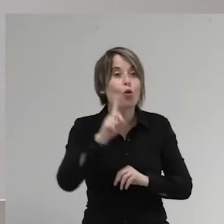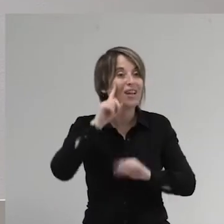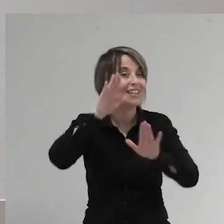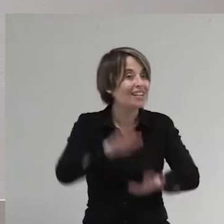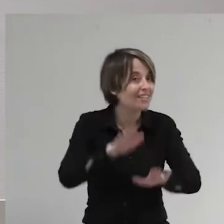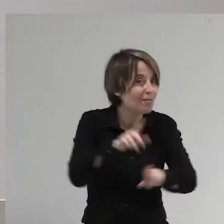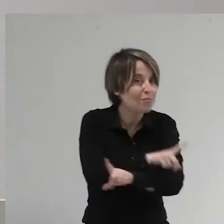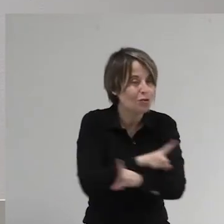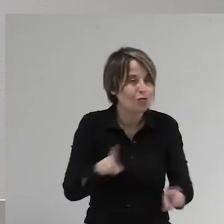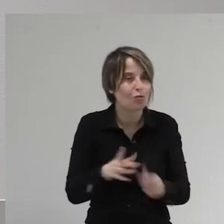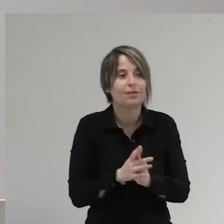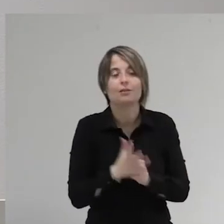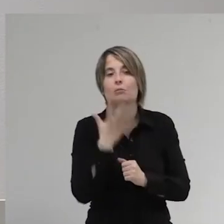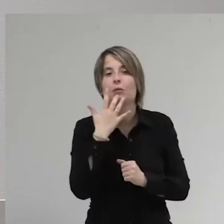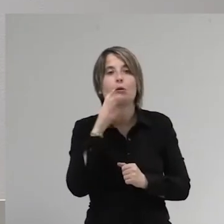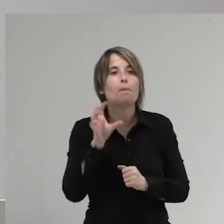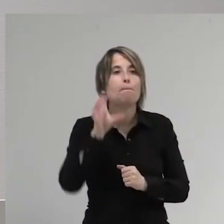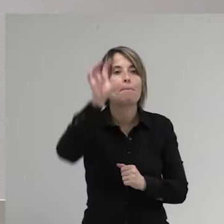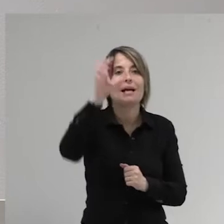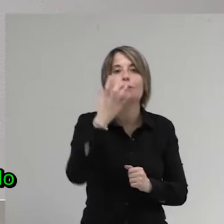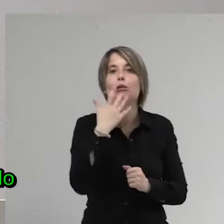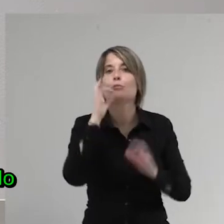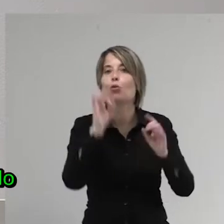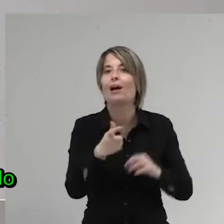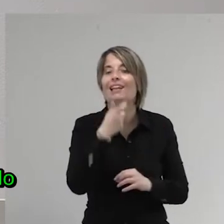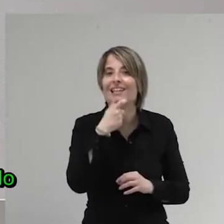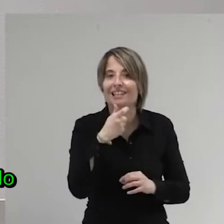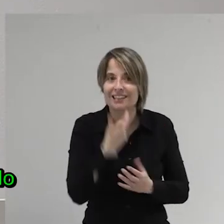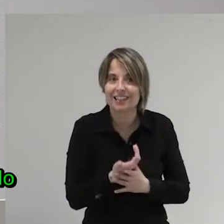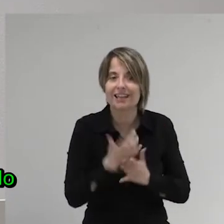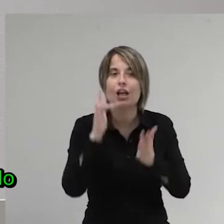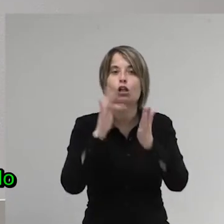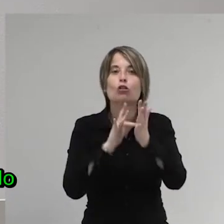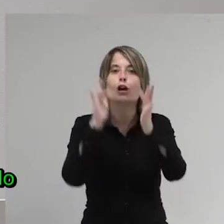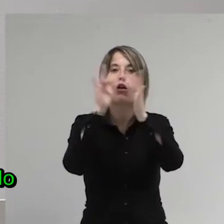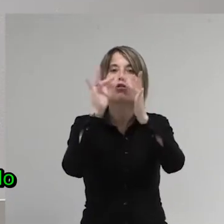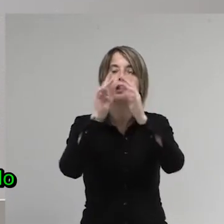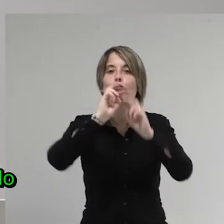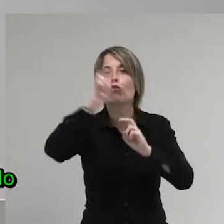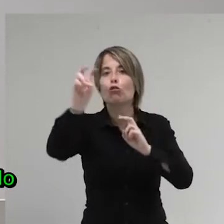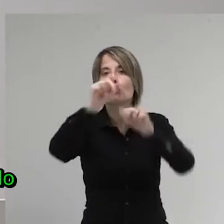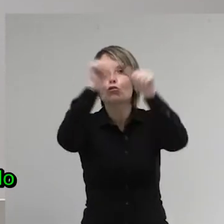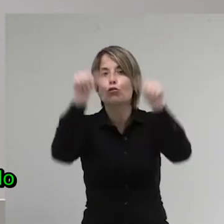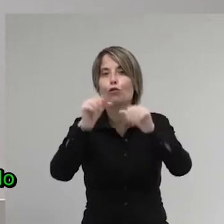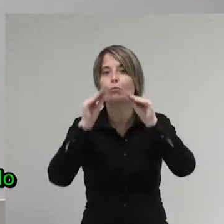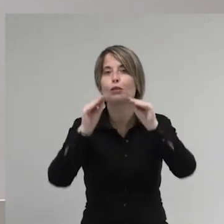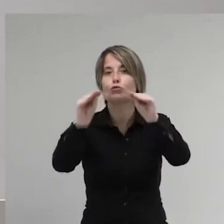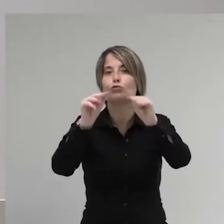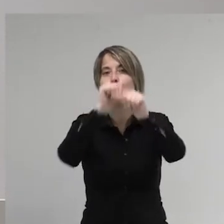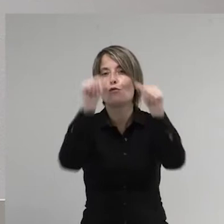que, yo qué sé, pues un país como puede ser Inglaterra, que quizás tiene otra relación con aquello que han llamado el orientalismo,